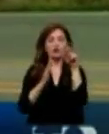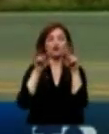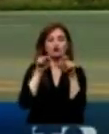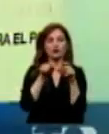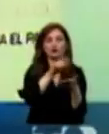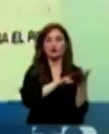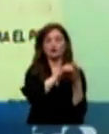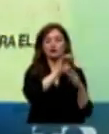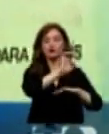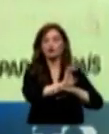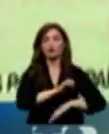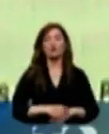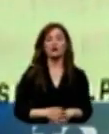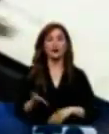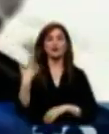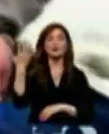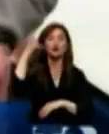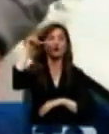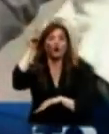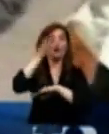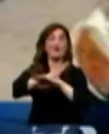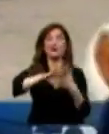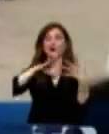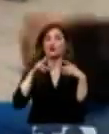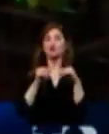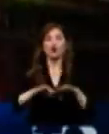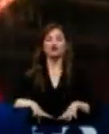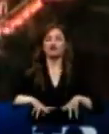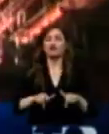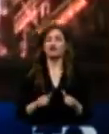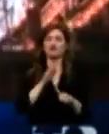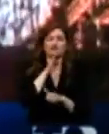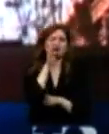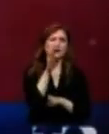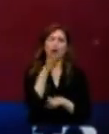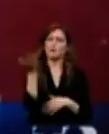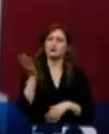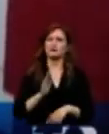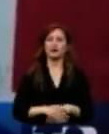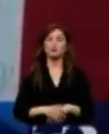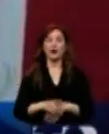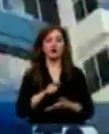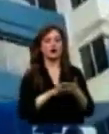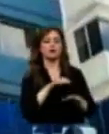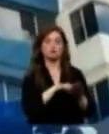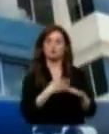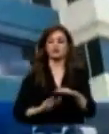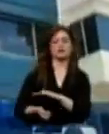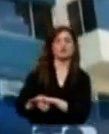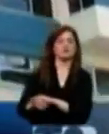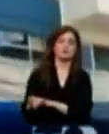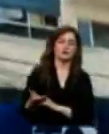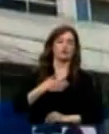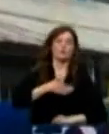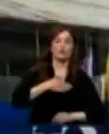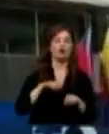de emblemáticas obras de la Revolución Ciudadana, la corrupción acompañó a los procesos desde su adjudicación y con el concurso de